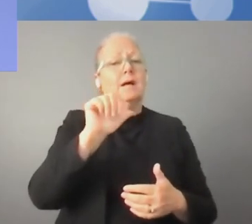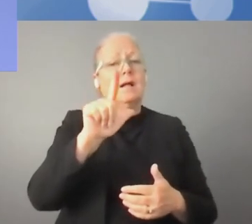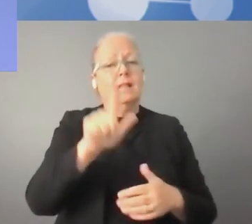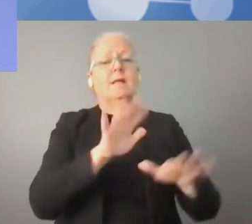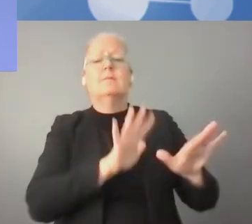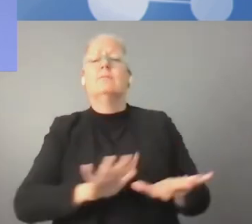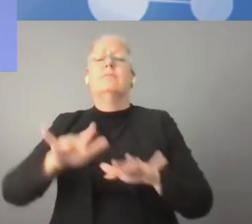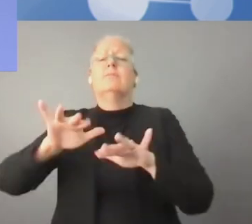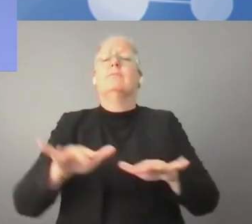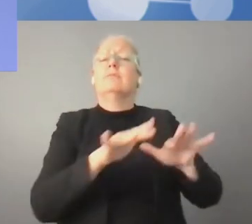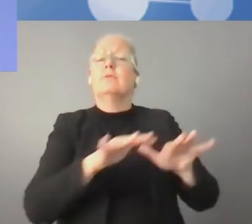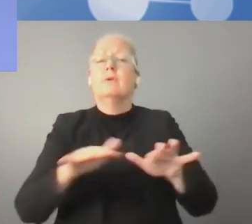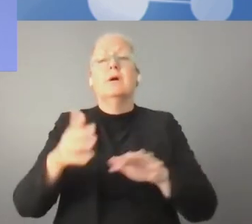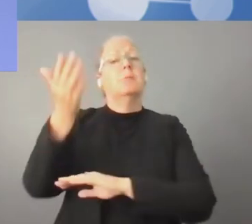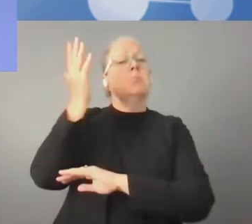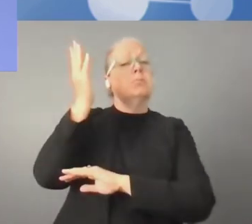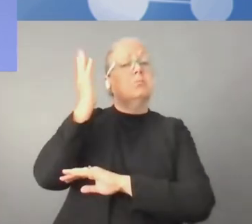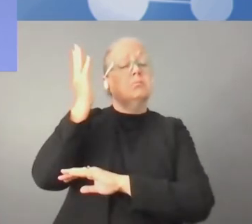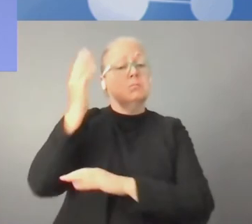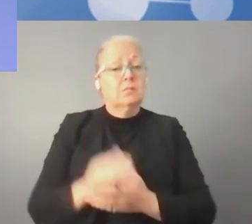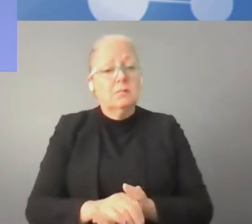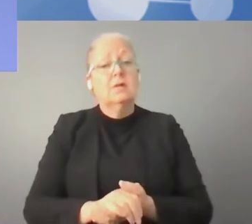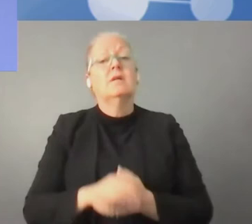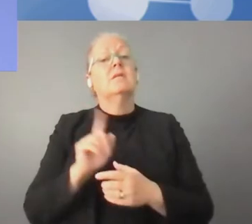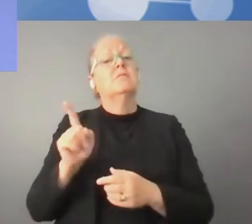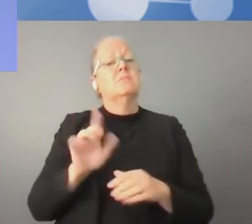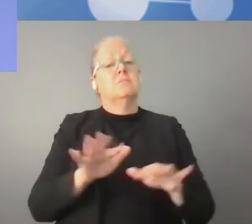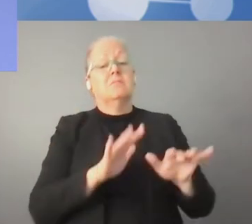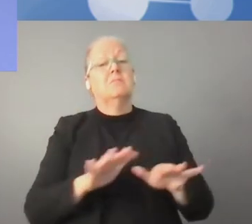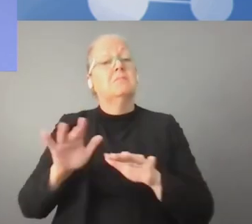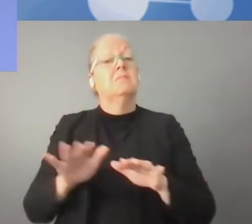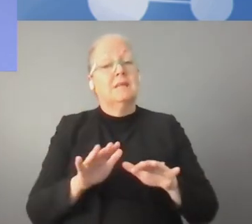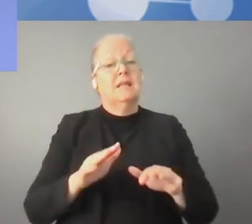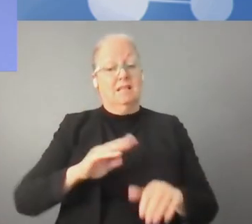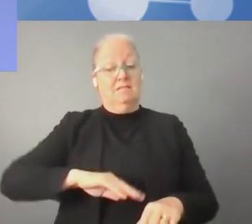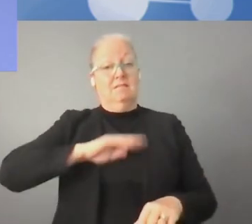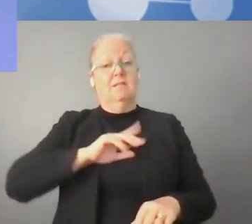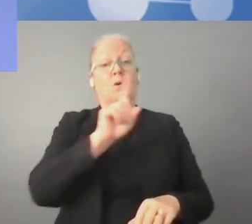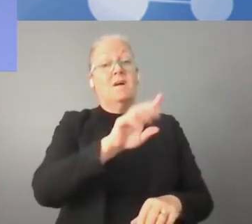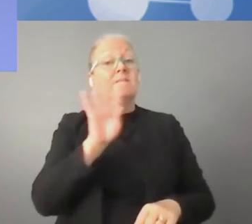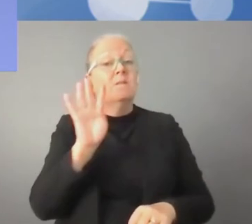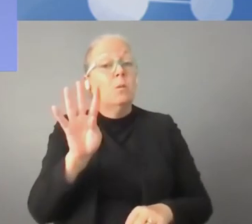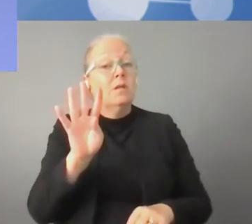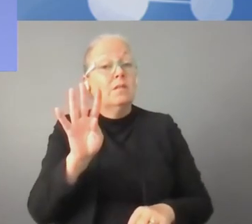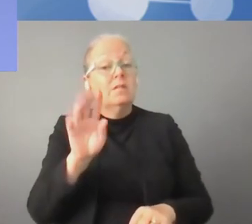todos vosotros, para todos ustedes. Pianista, compositor,